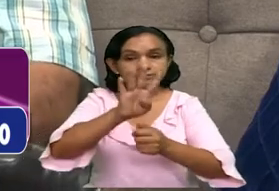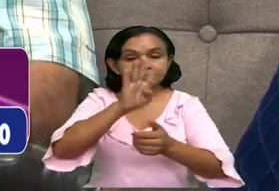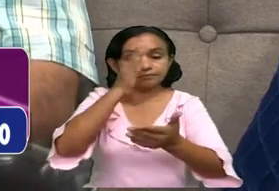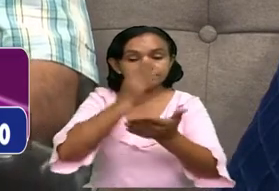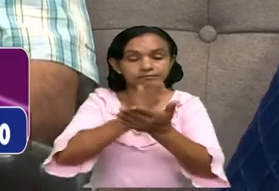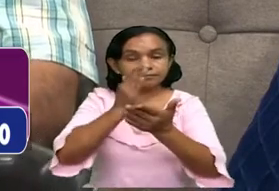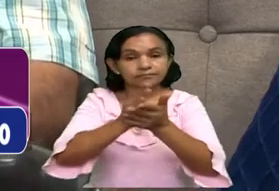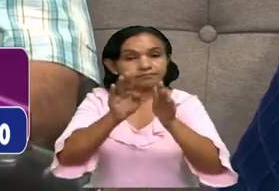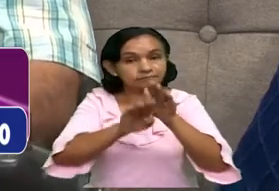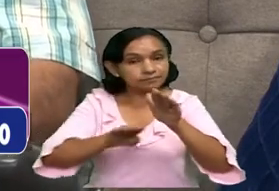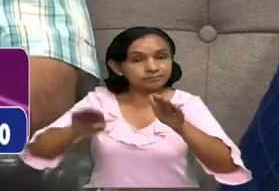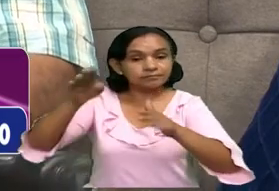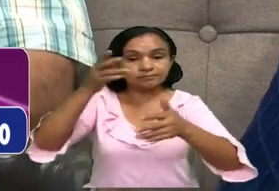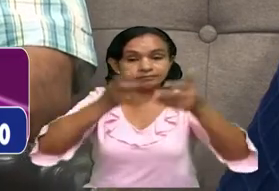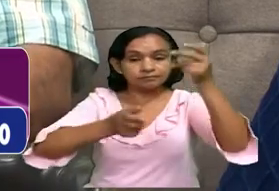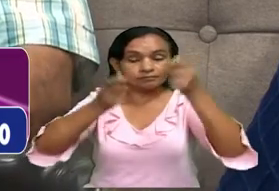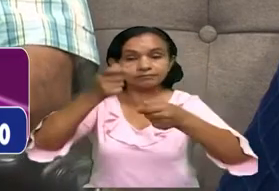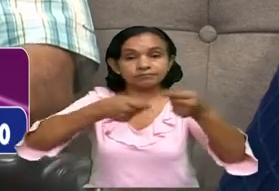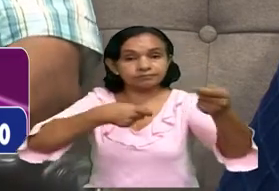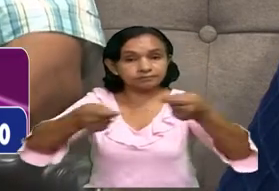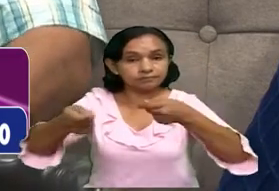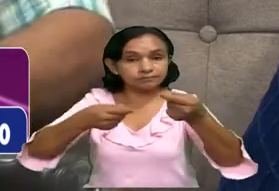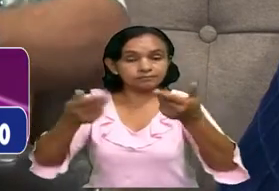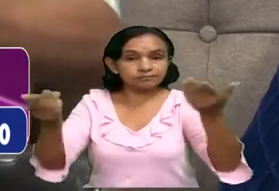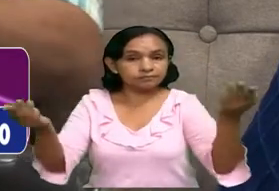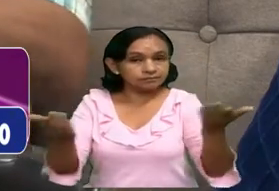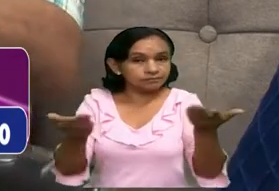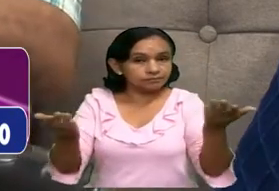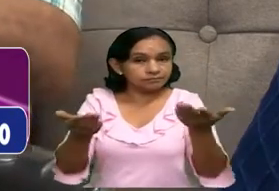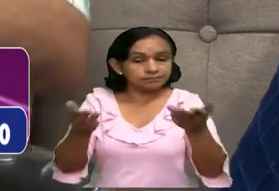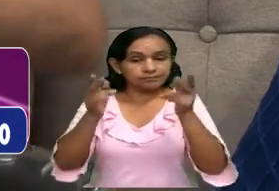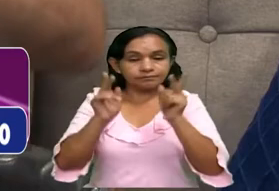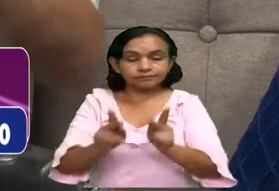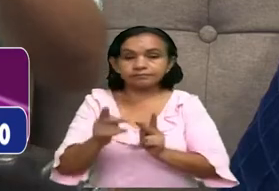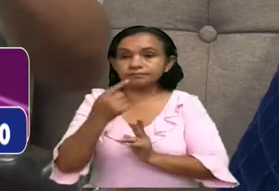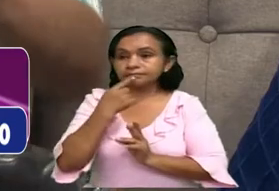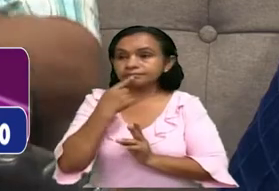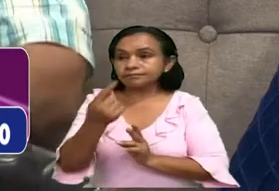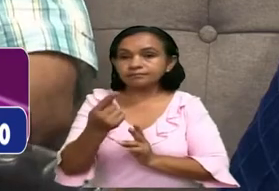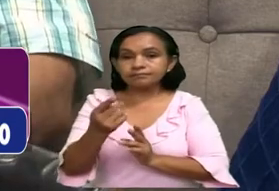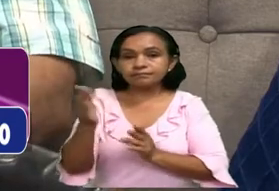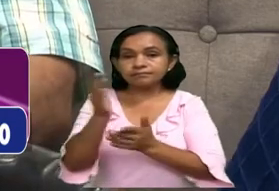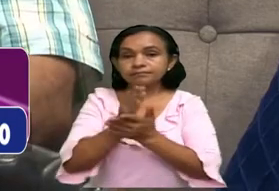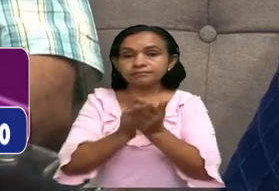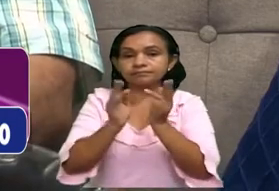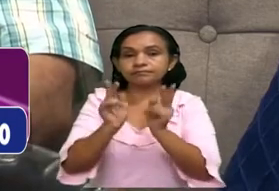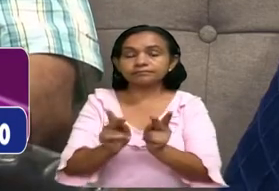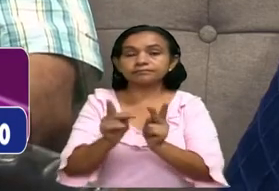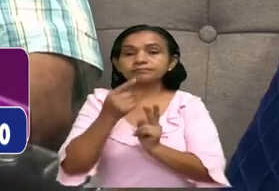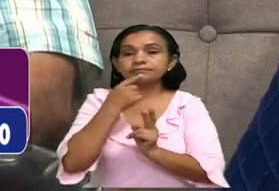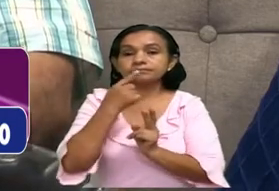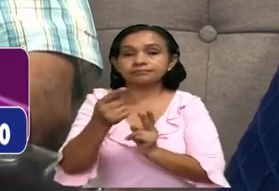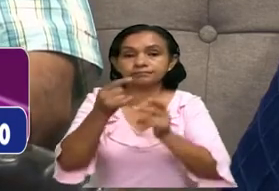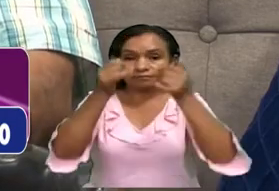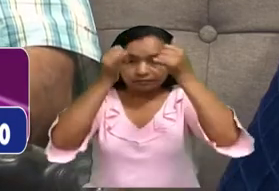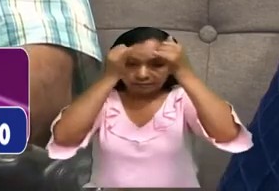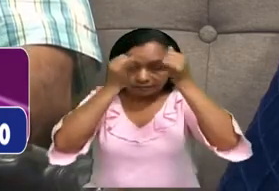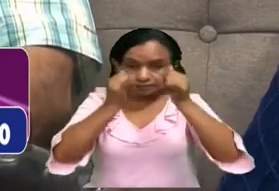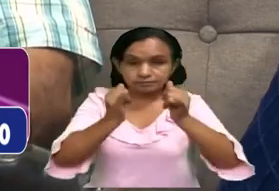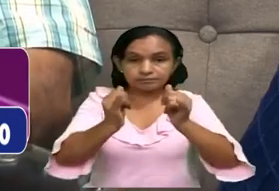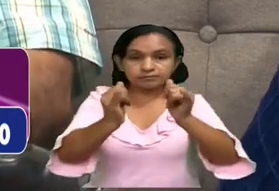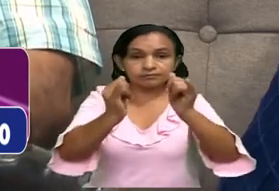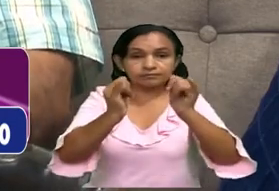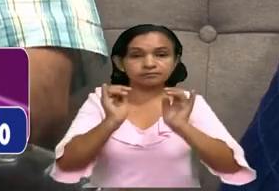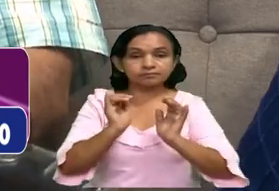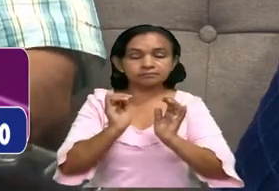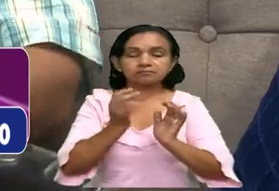cuadruplicado la producción de leche. Entonces, cuando la gente dice, o de repente hay personas que dicen que la ganadería no